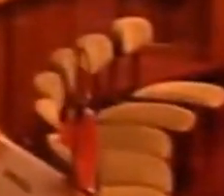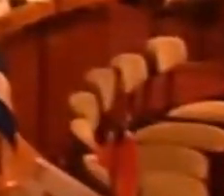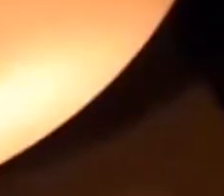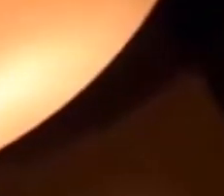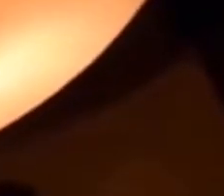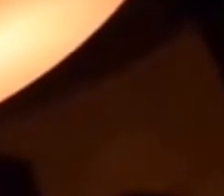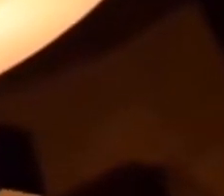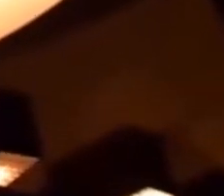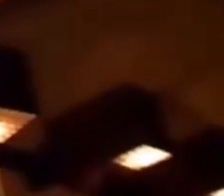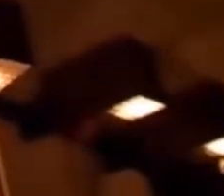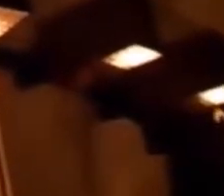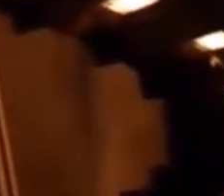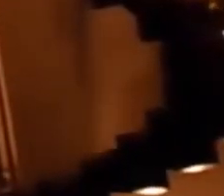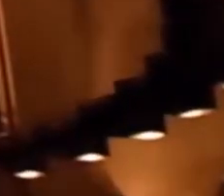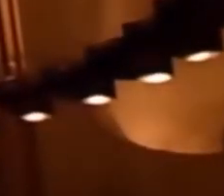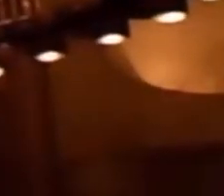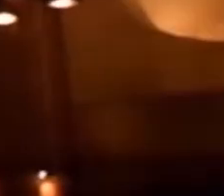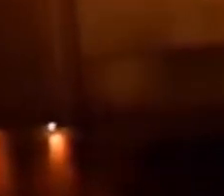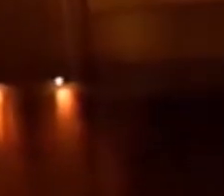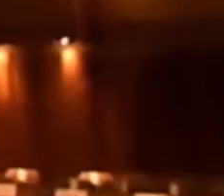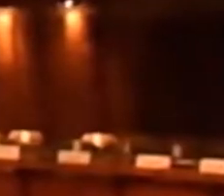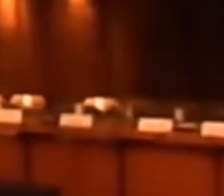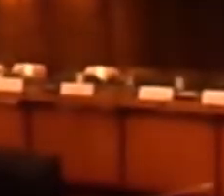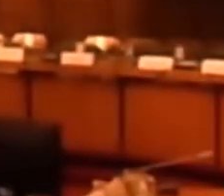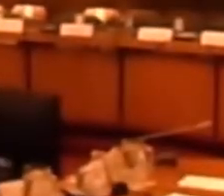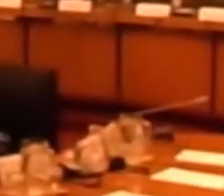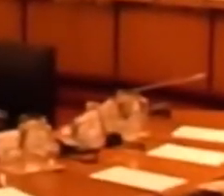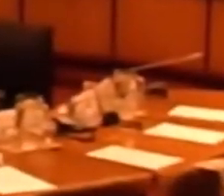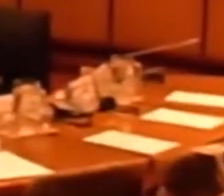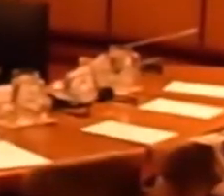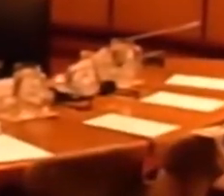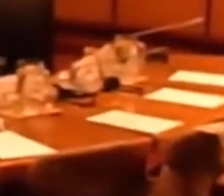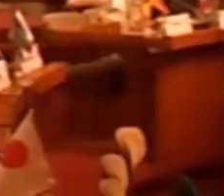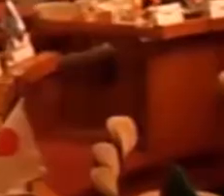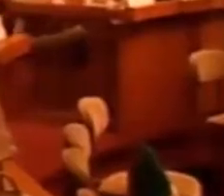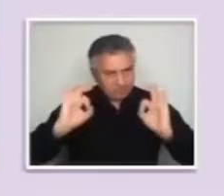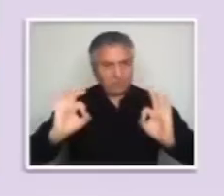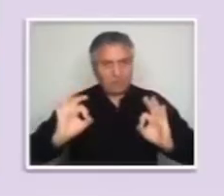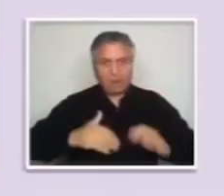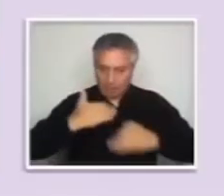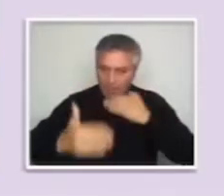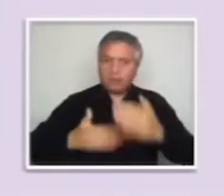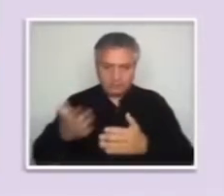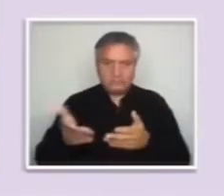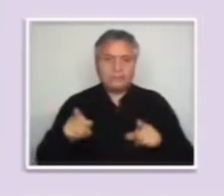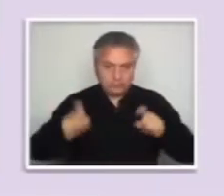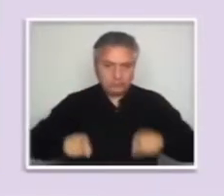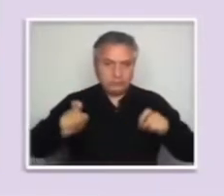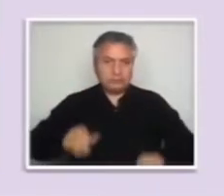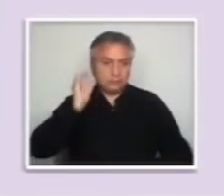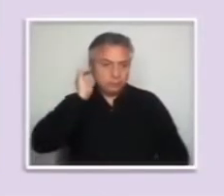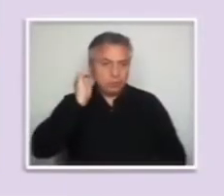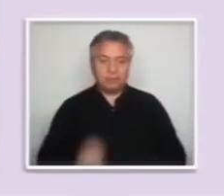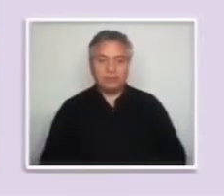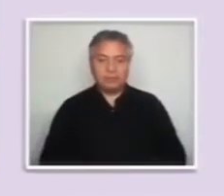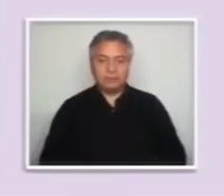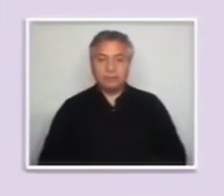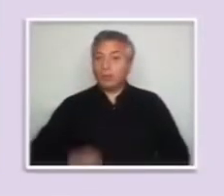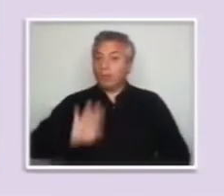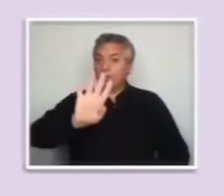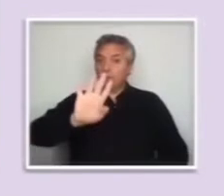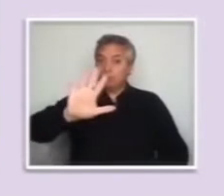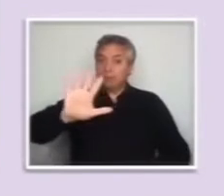CEPAL, donde destacaron algunos logros obtenidos. Estos 45 años han pasado muchas cosas, pero han habido